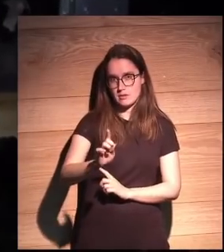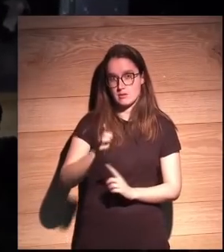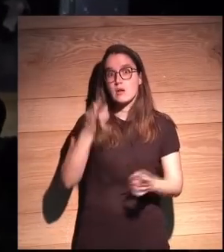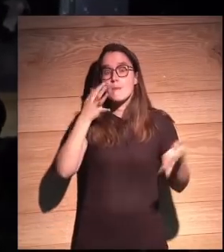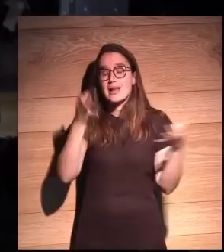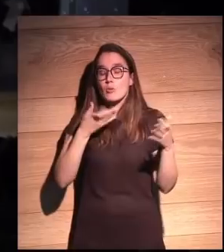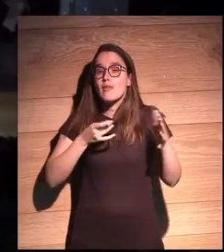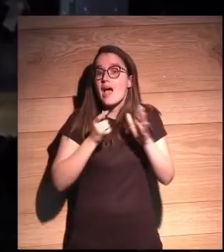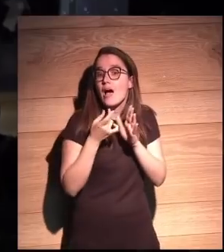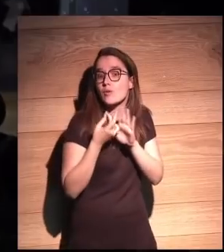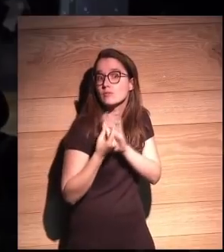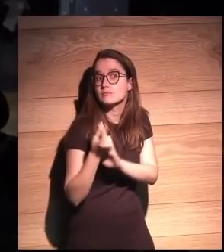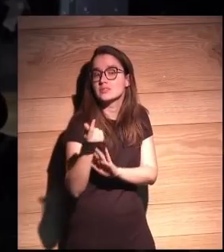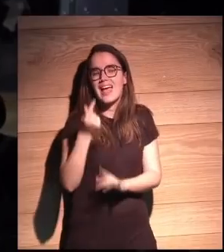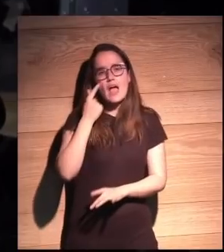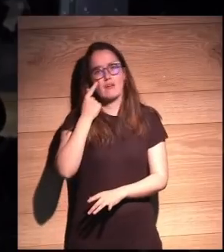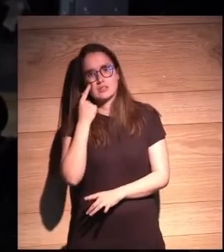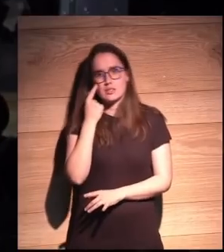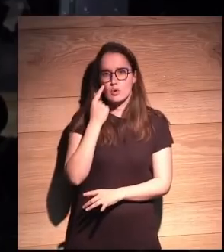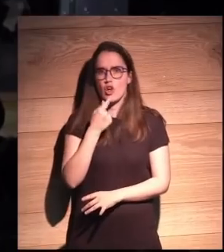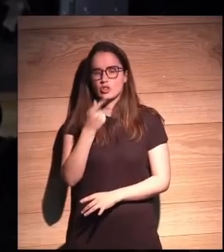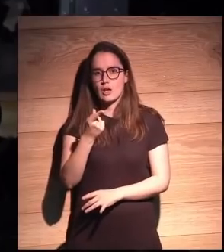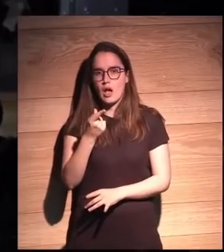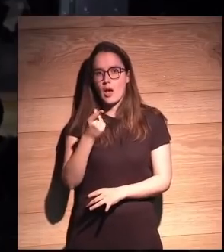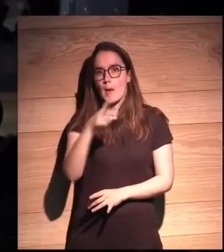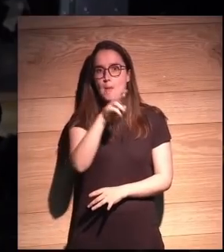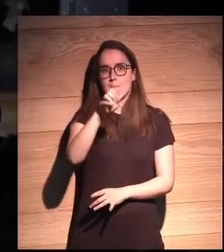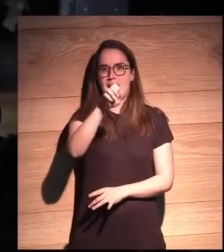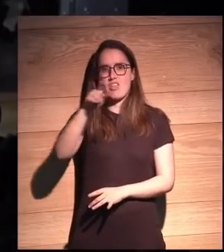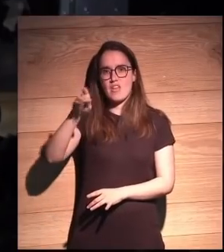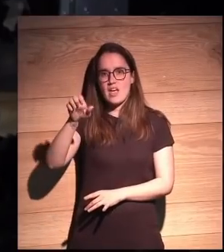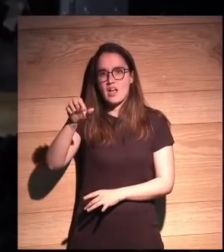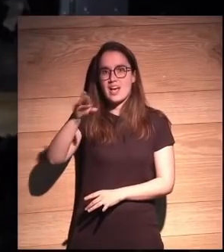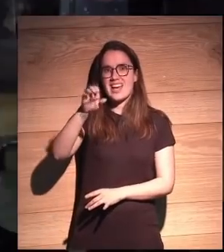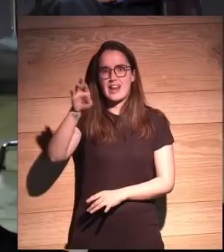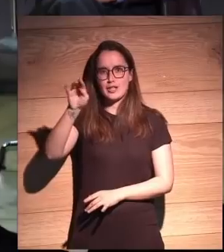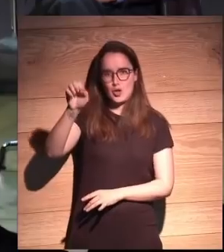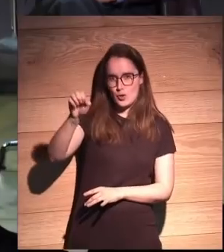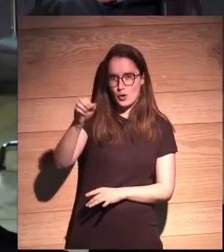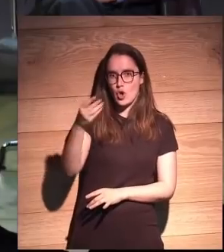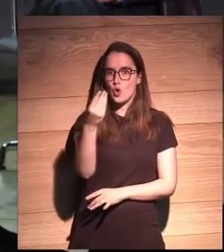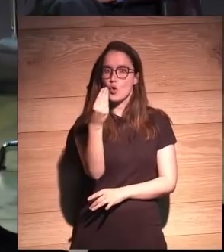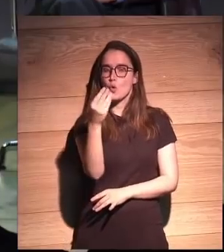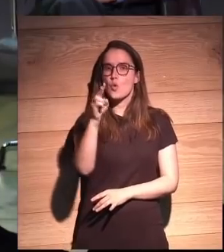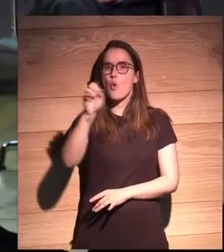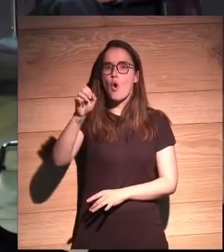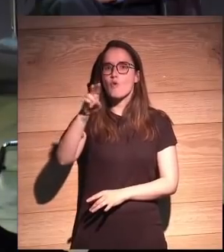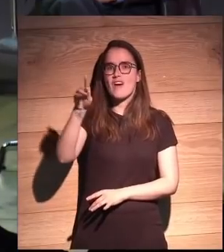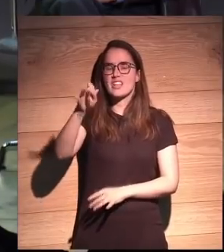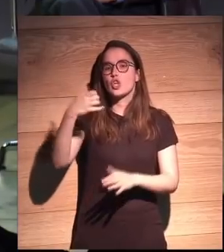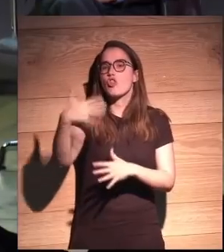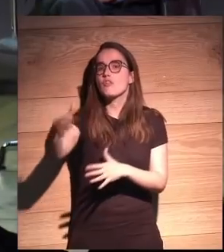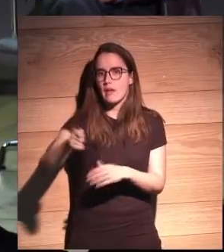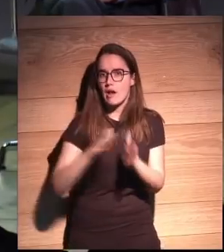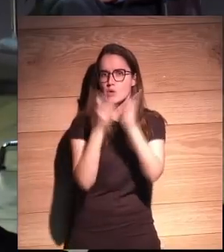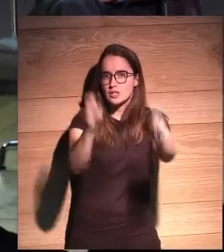a que a la salida... el vigilante os diga, va de retro. Quo vadis. Que es como, ¿dónde vas? ¿Dónde vas